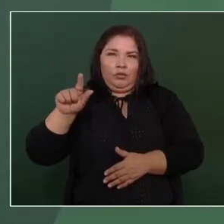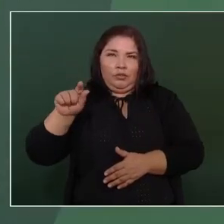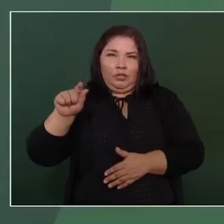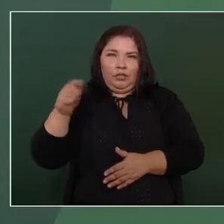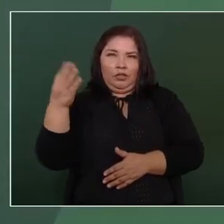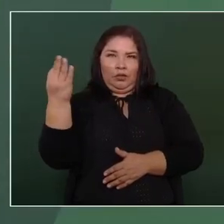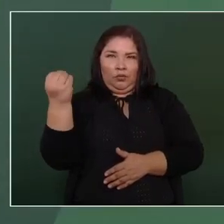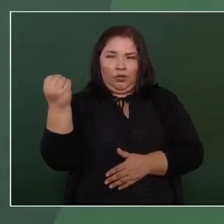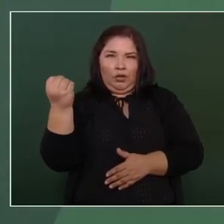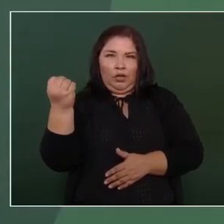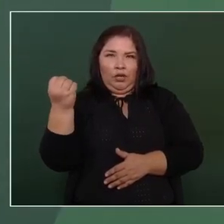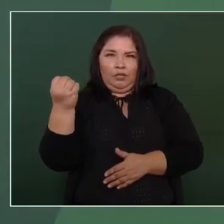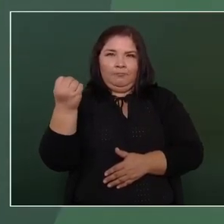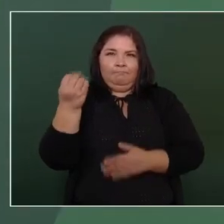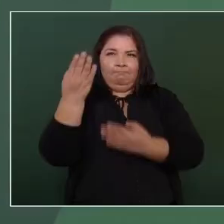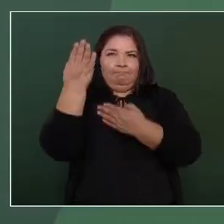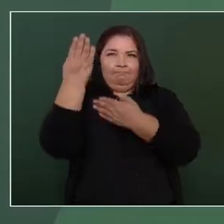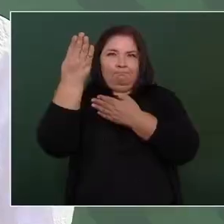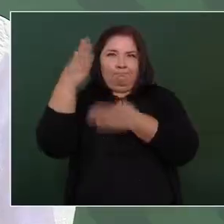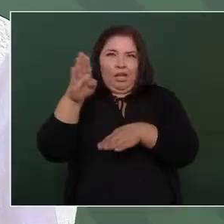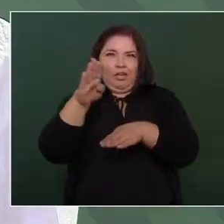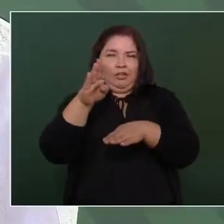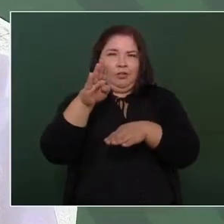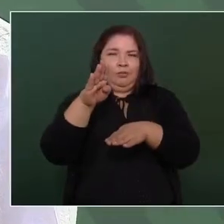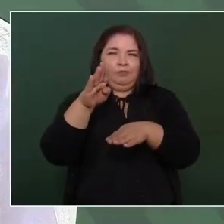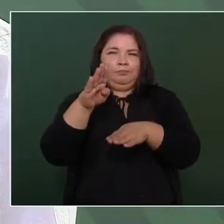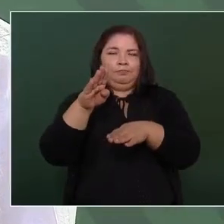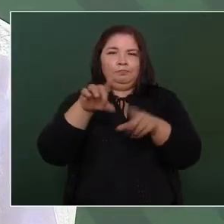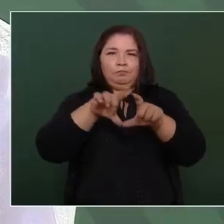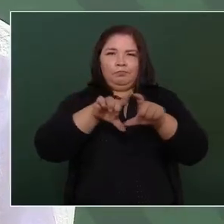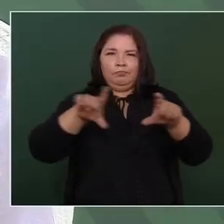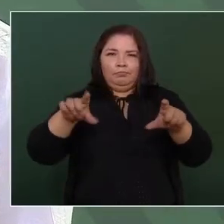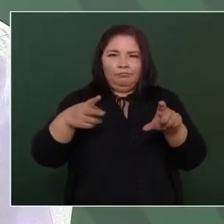2,479 sucursales del Banco del Bienestar